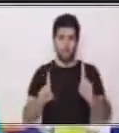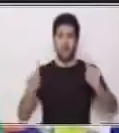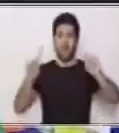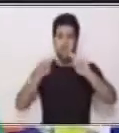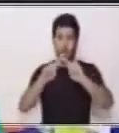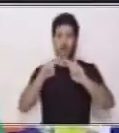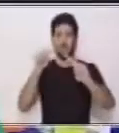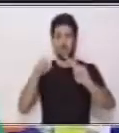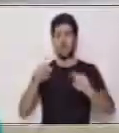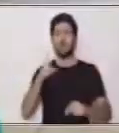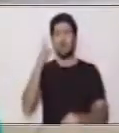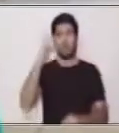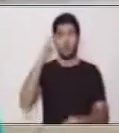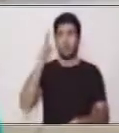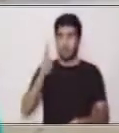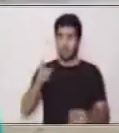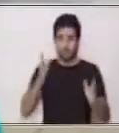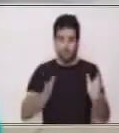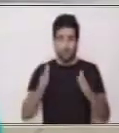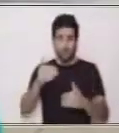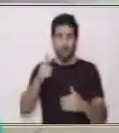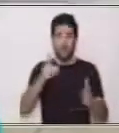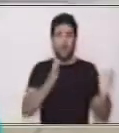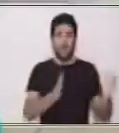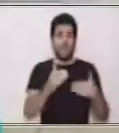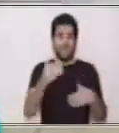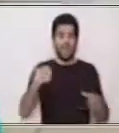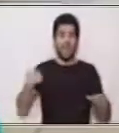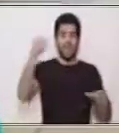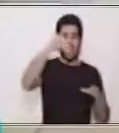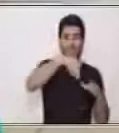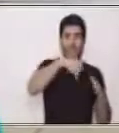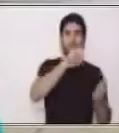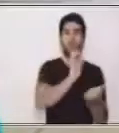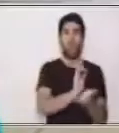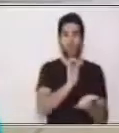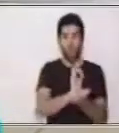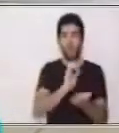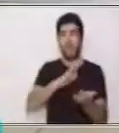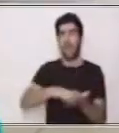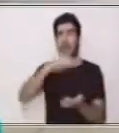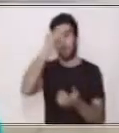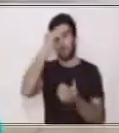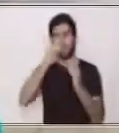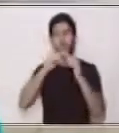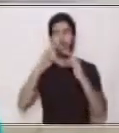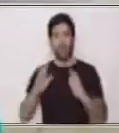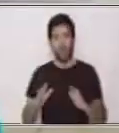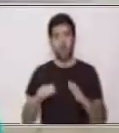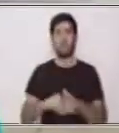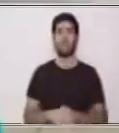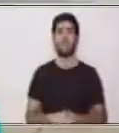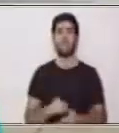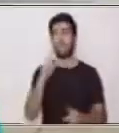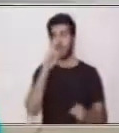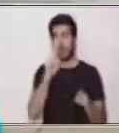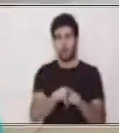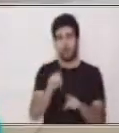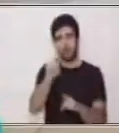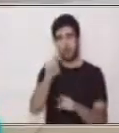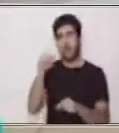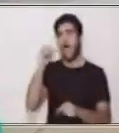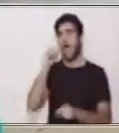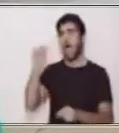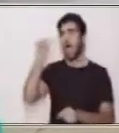que ten presente guardar todos tus trabajos y ejercicios en el portafolio de Aprendo en Casa. Y comparte siempre con